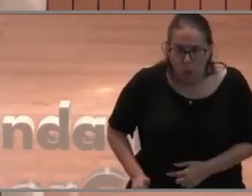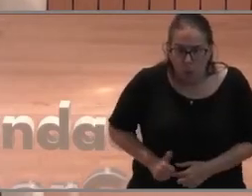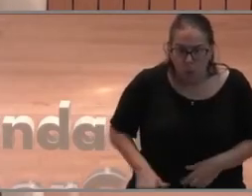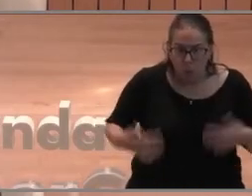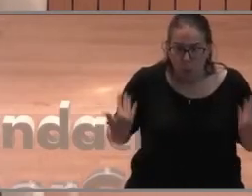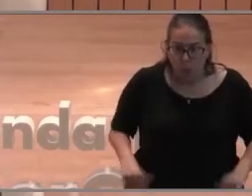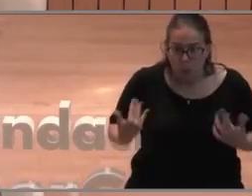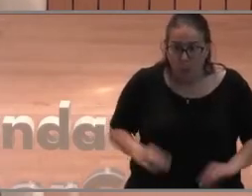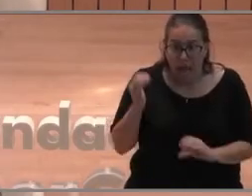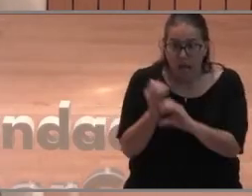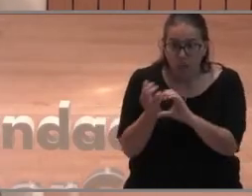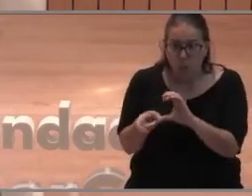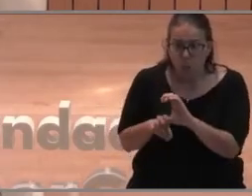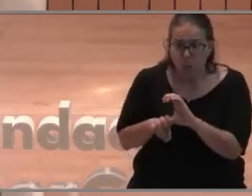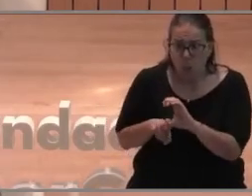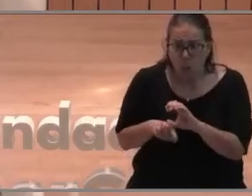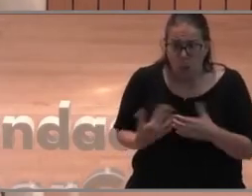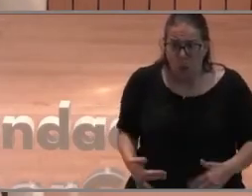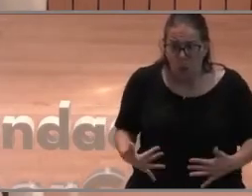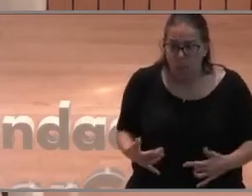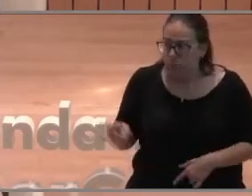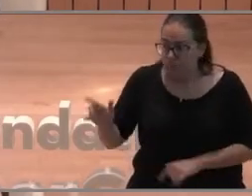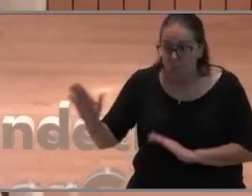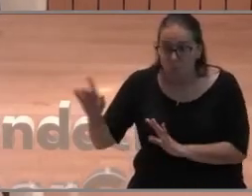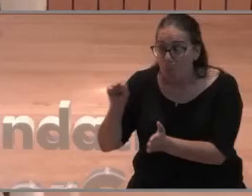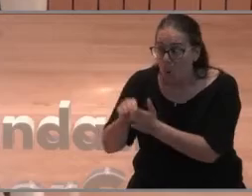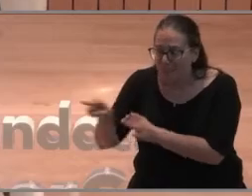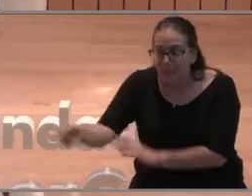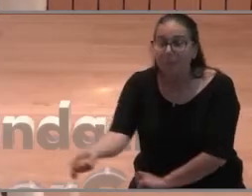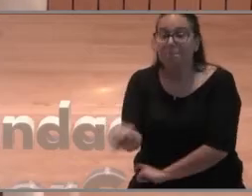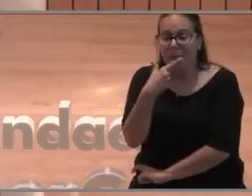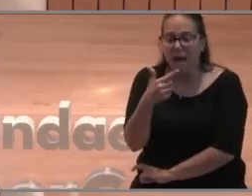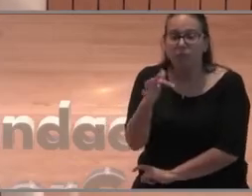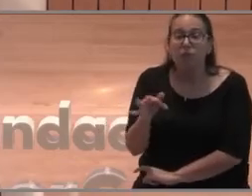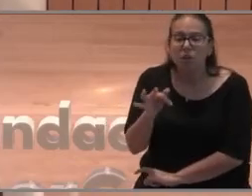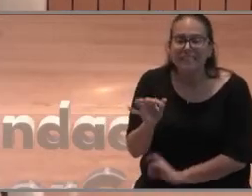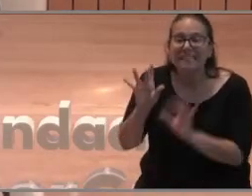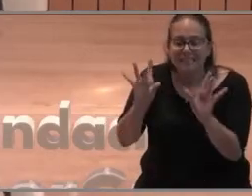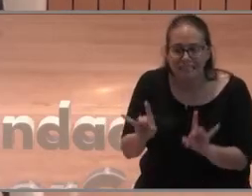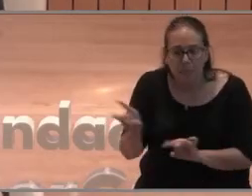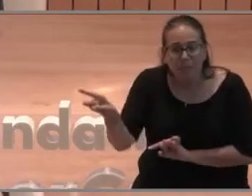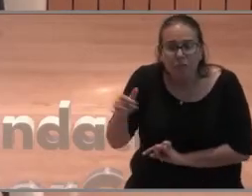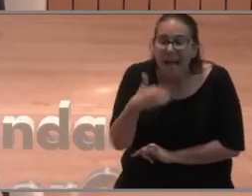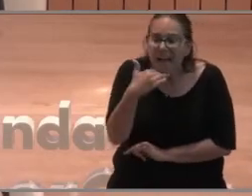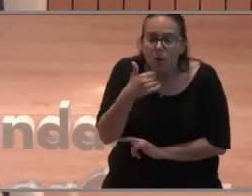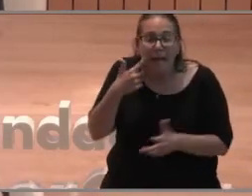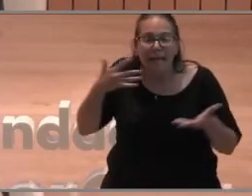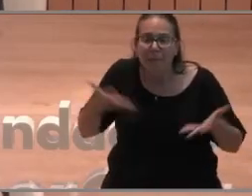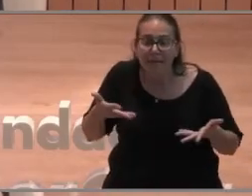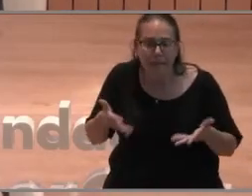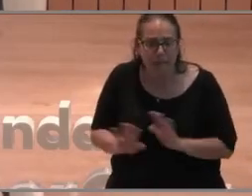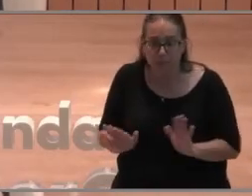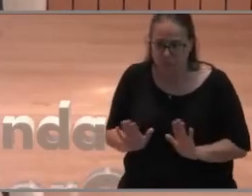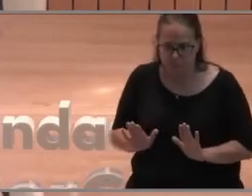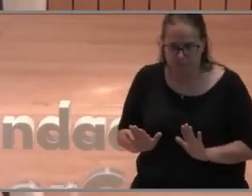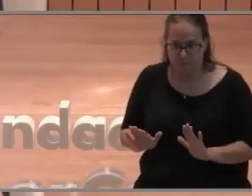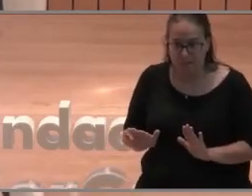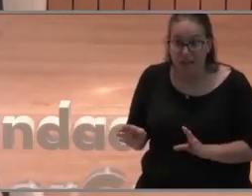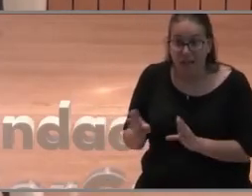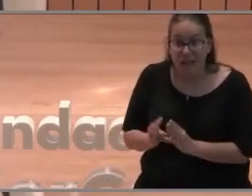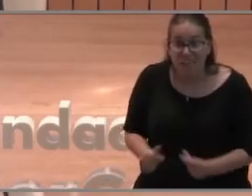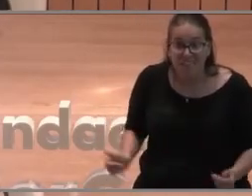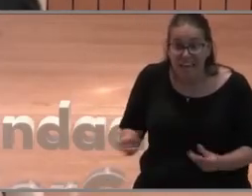Fortasec porque para la diarrea. Pero es una cosa de emergencia. Para el tratamiento de la diarrea, lo que hay que